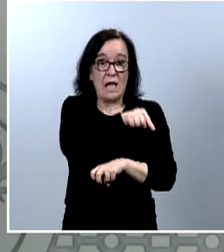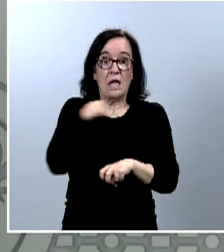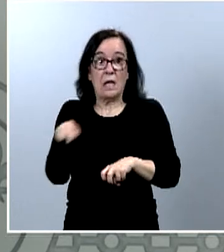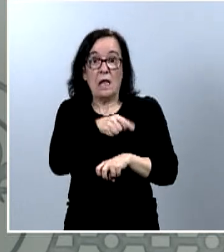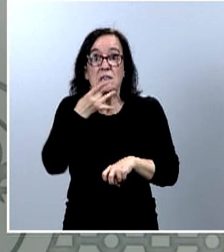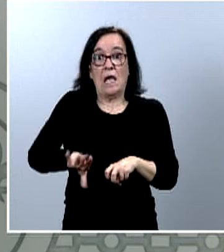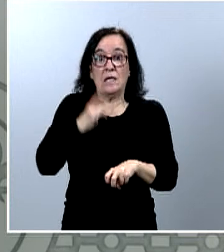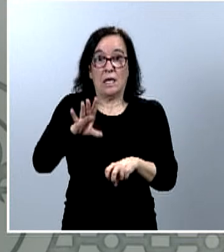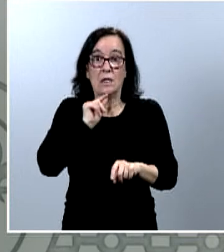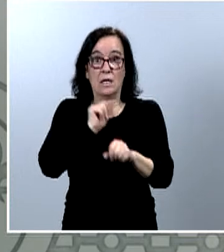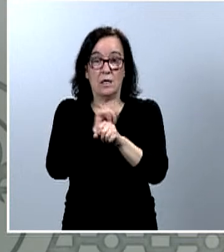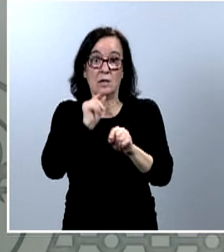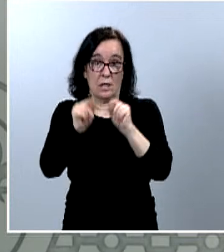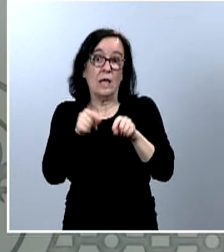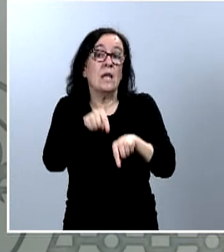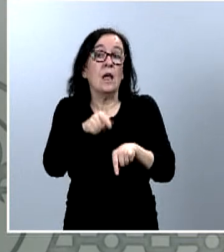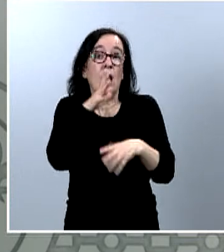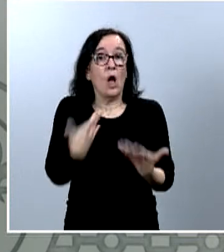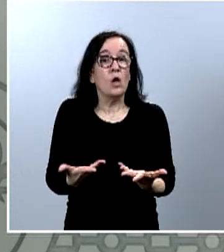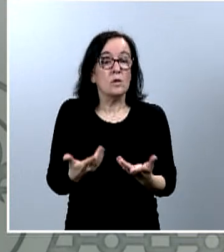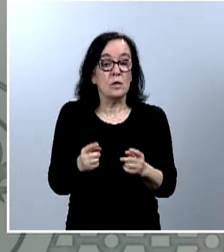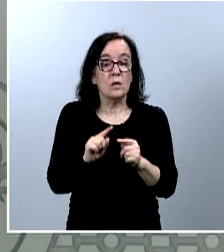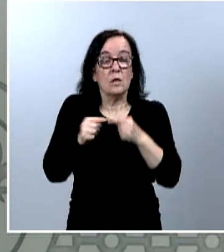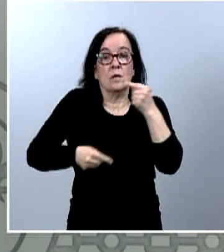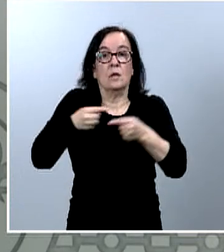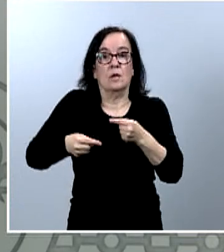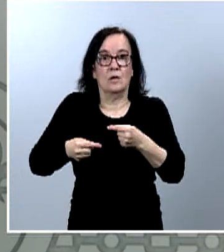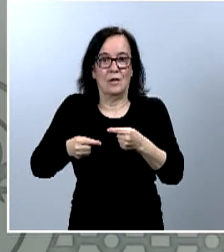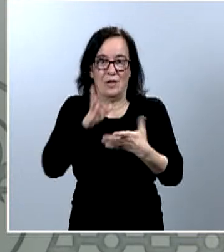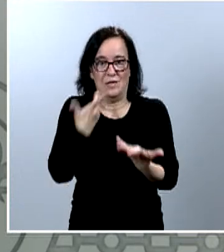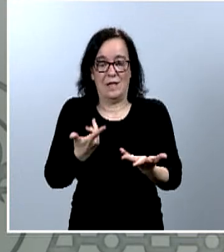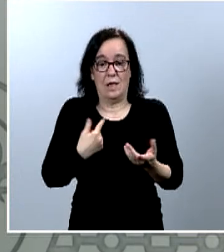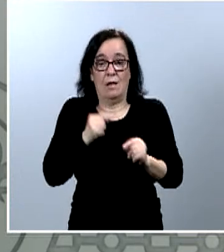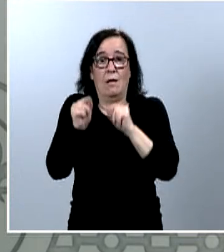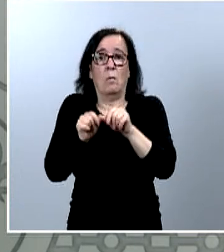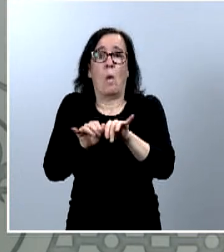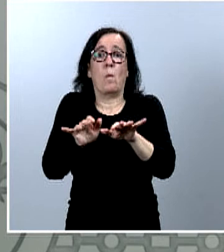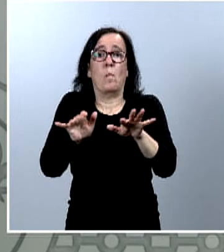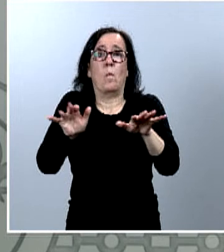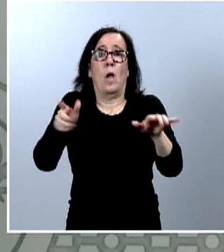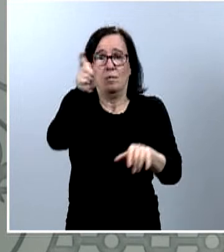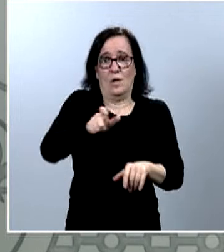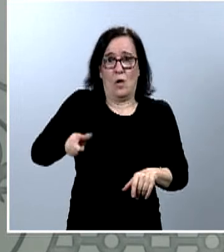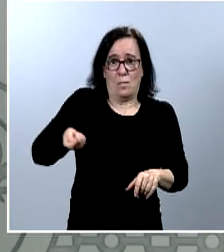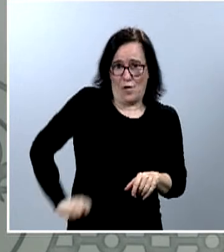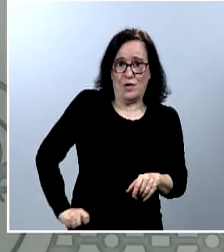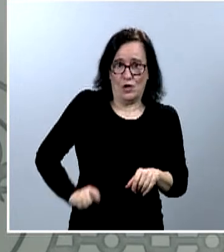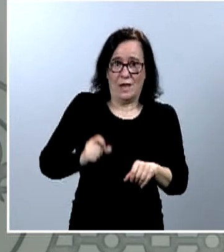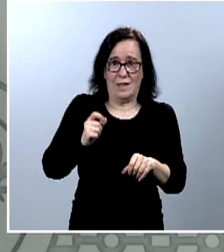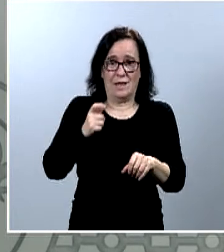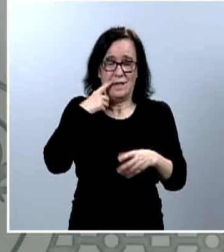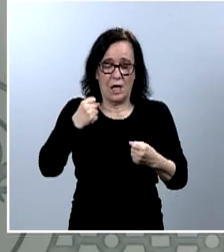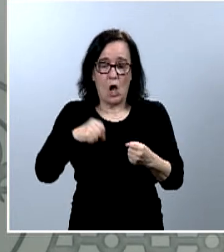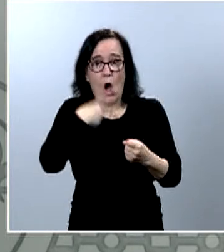eso ha producido una transmisión y eso luego se repercutió en transmisión a los profesionales sanitarios. Tenemos otro núcleo claro